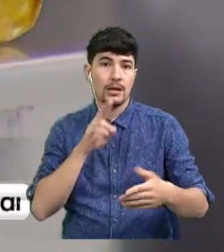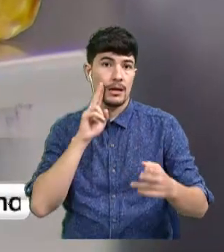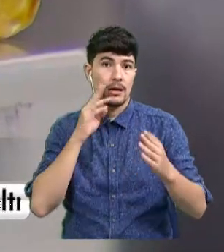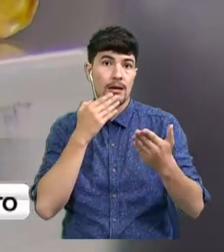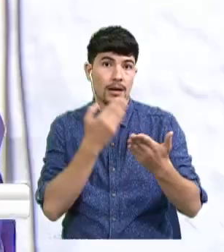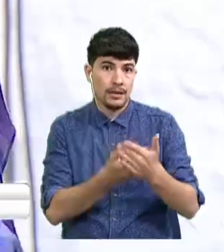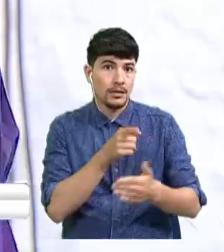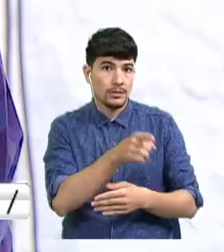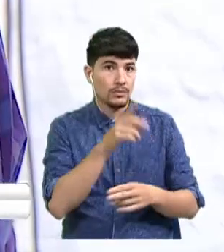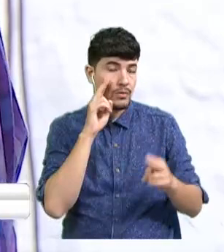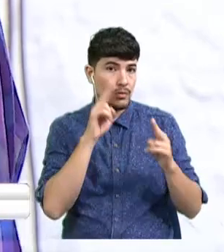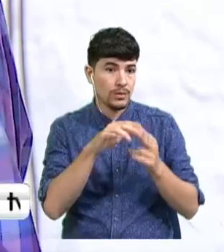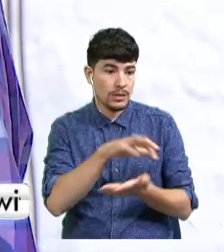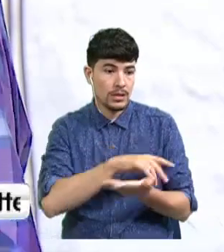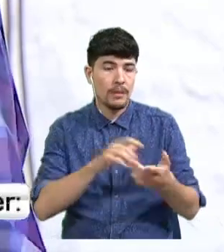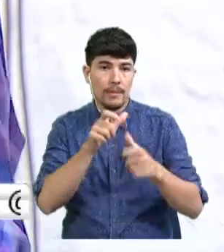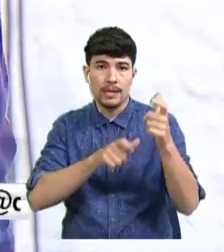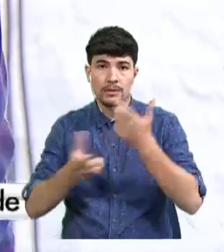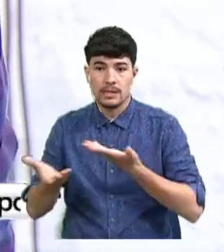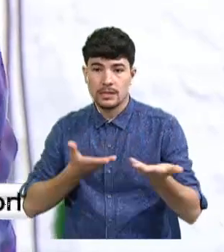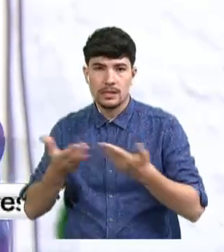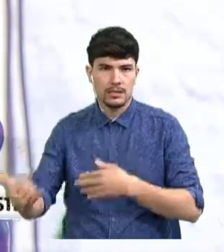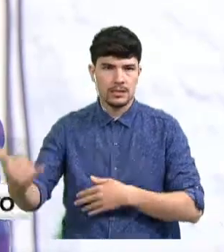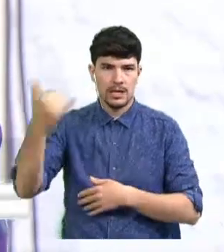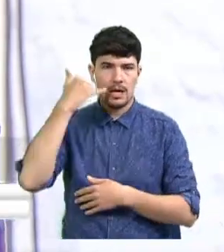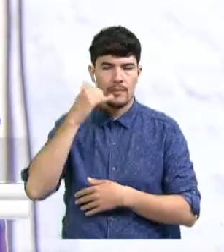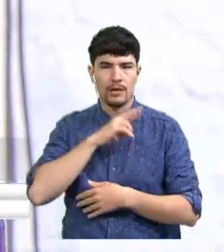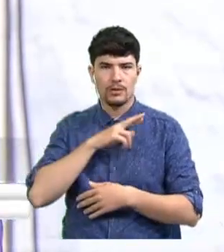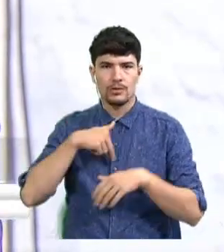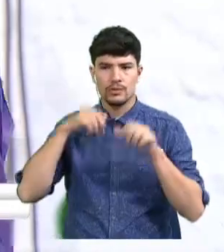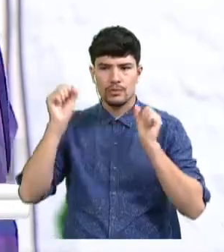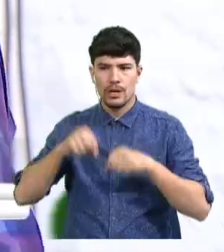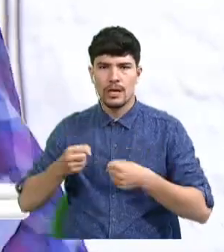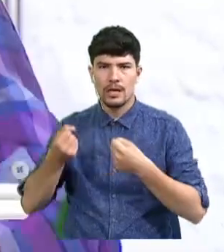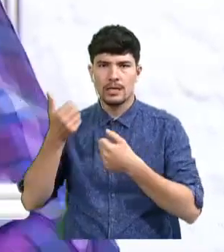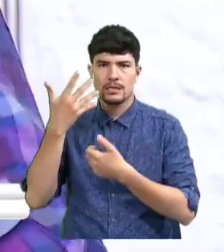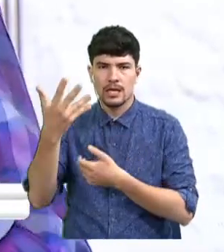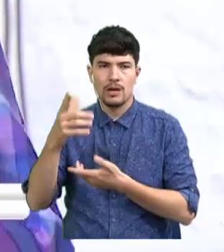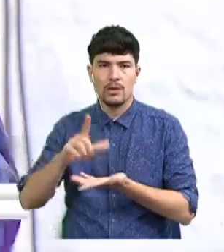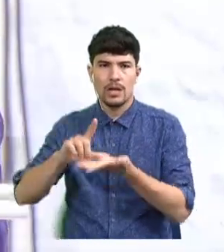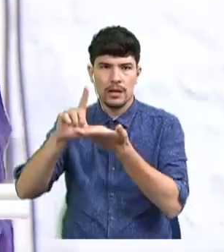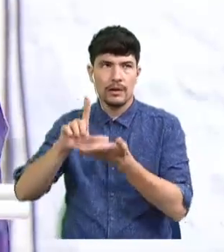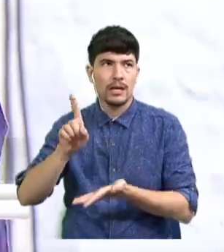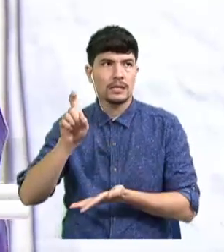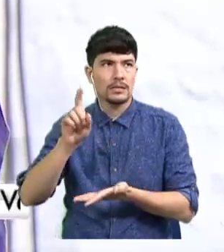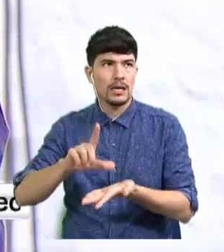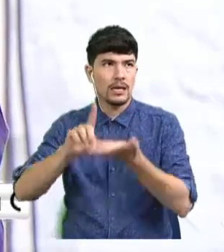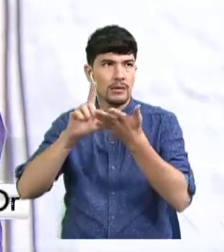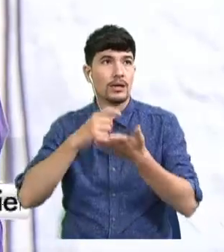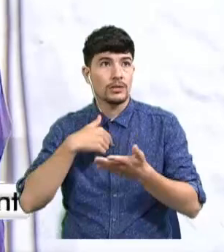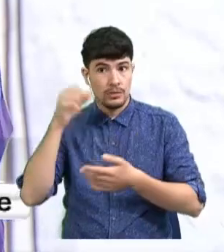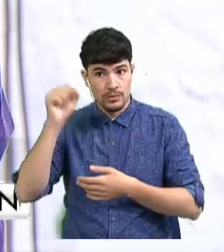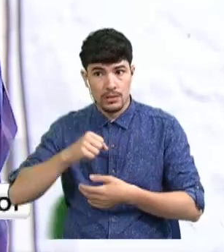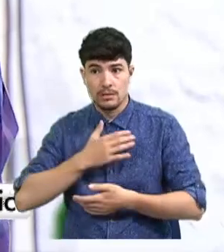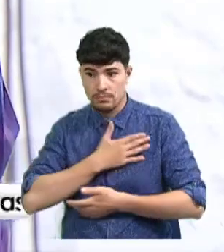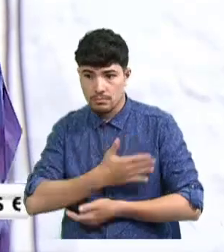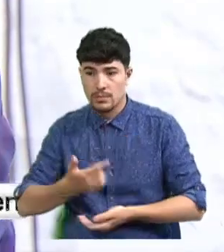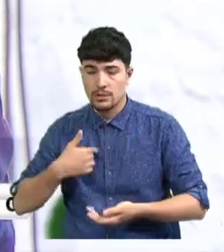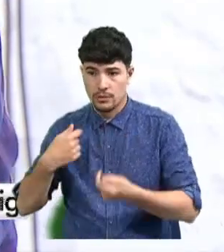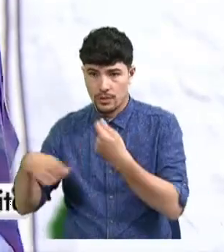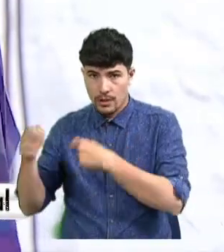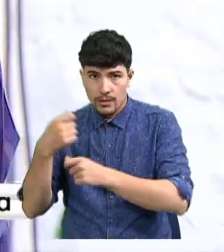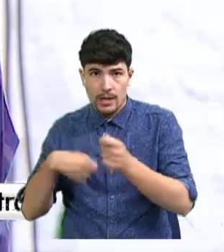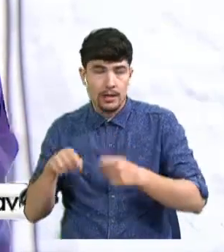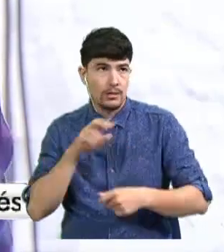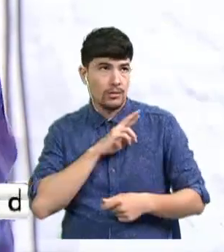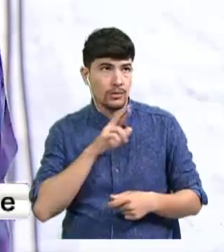hay gente, tenderos nos han llamado, gente que si le puedo llevar 5 libras, 6 libras, sí, señor, yo los entrego. Sí, por ese lado